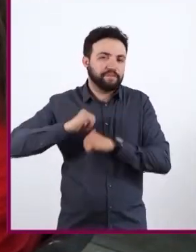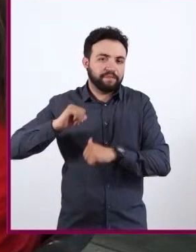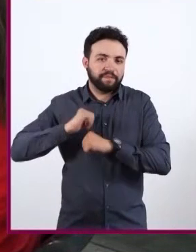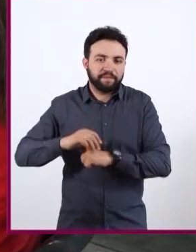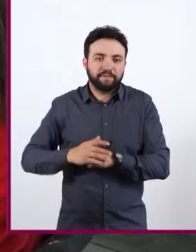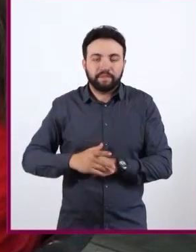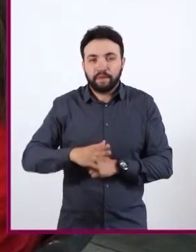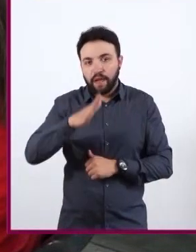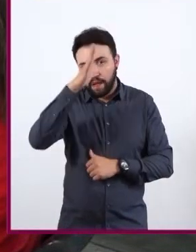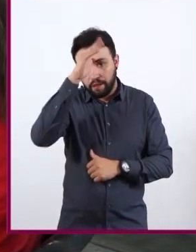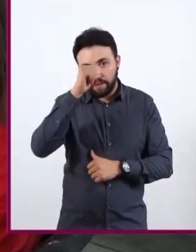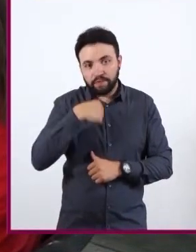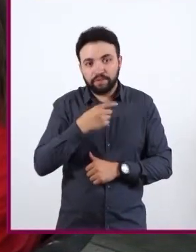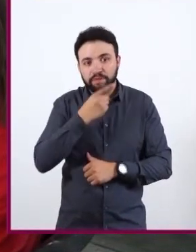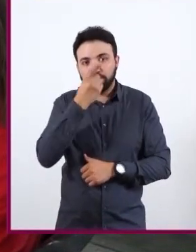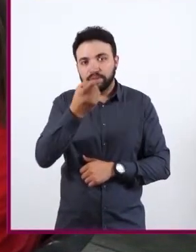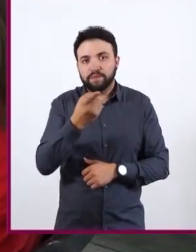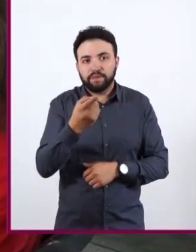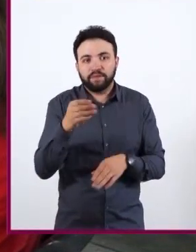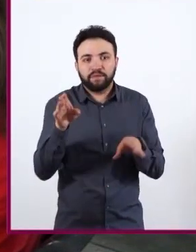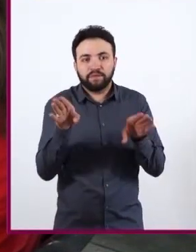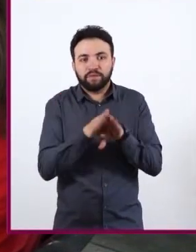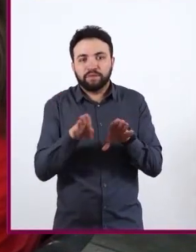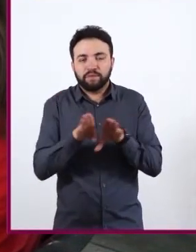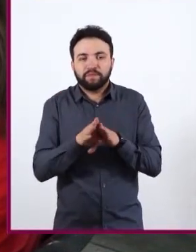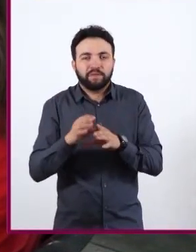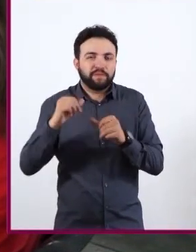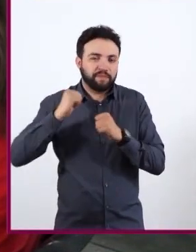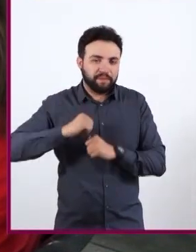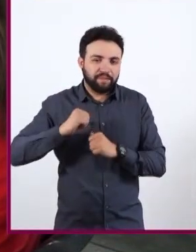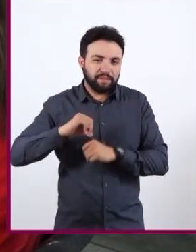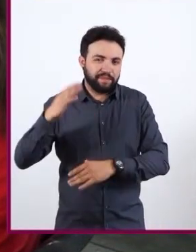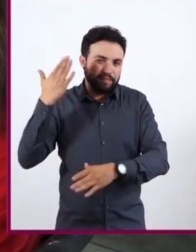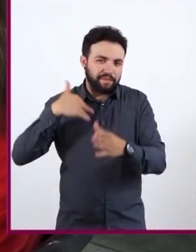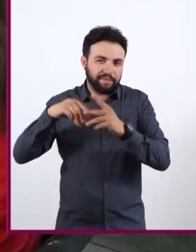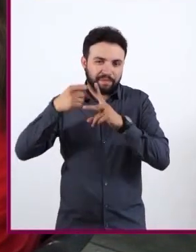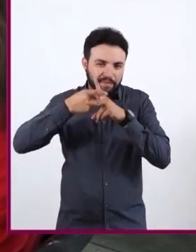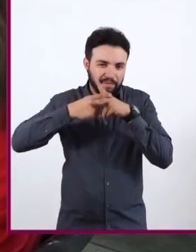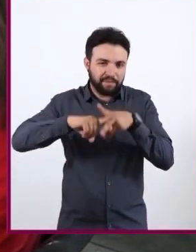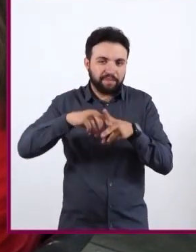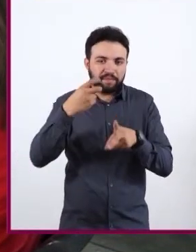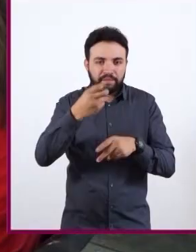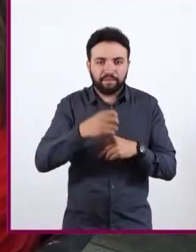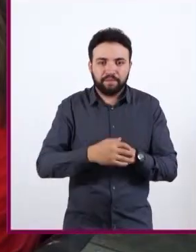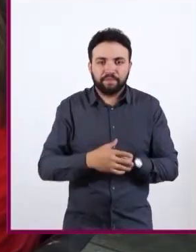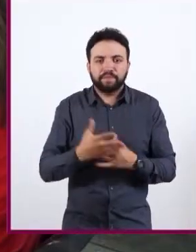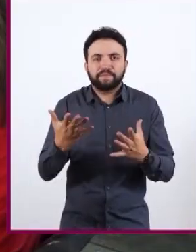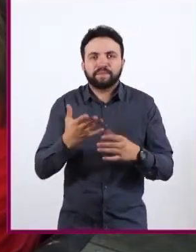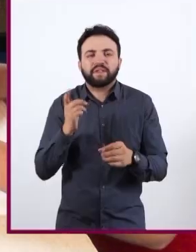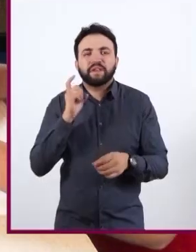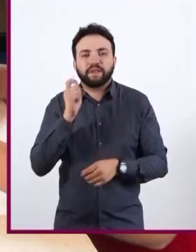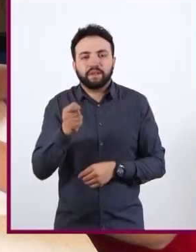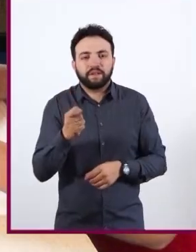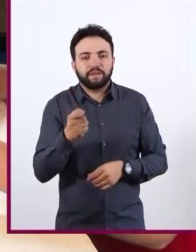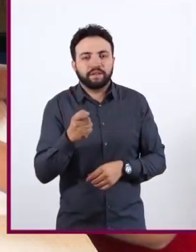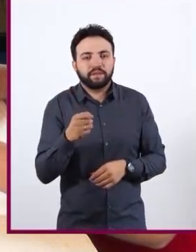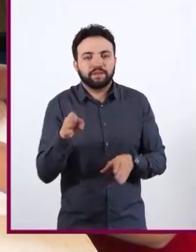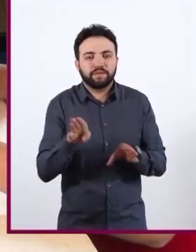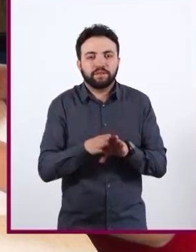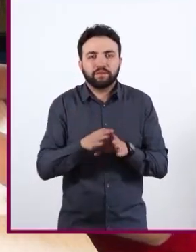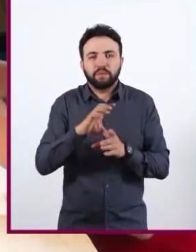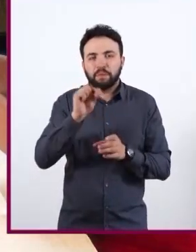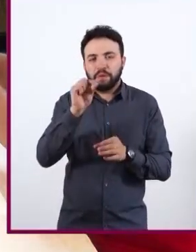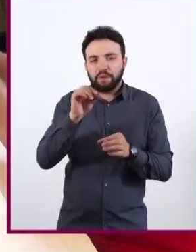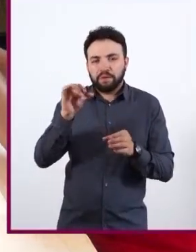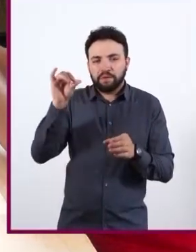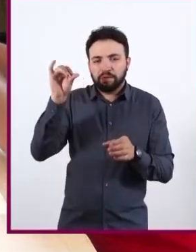grabado muy primitivo, ¿no? Acuérdense, estamos como emergiendo, sí, un poco desde los inicios. Lo que vamos a hacer es poner